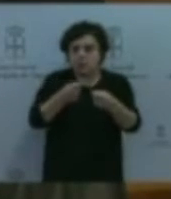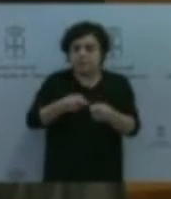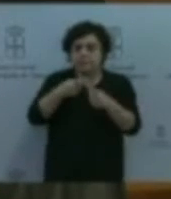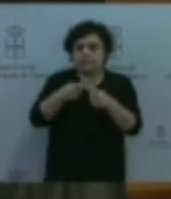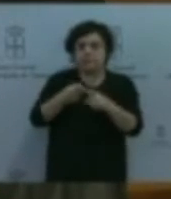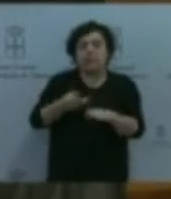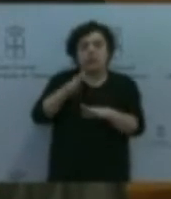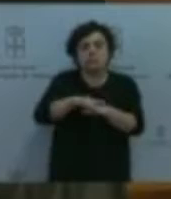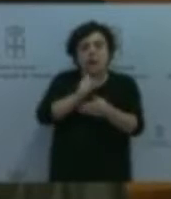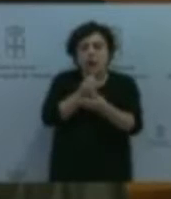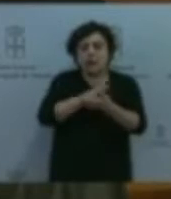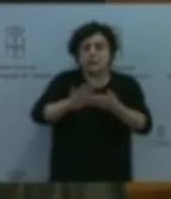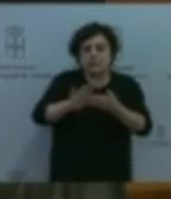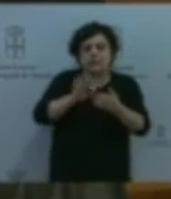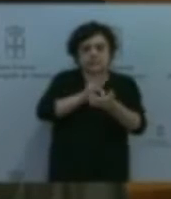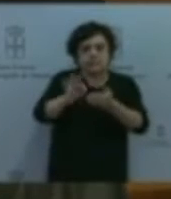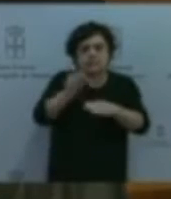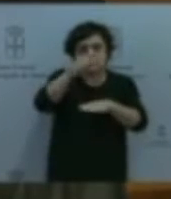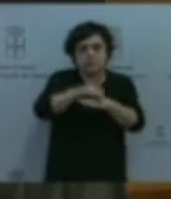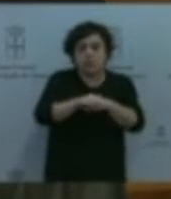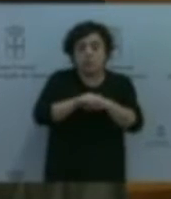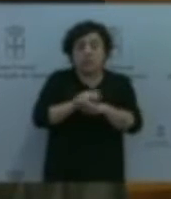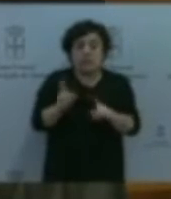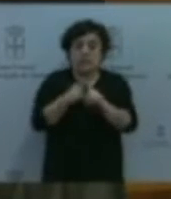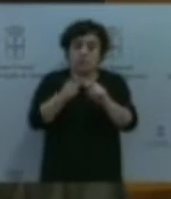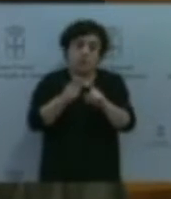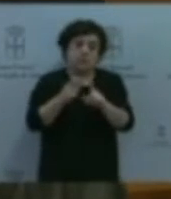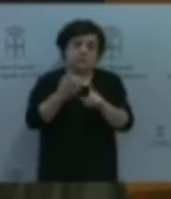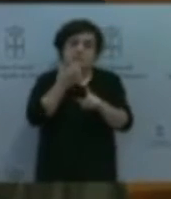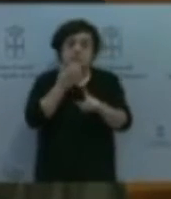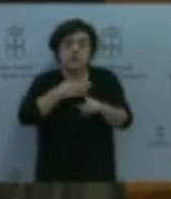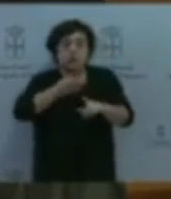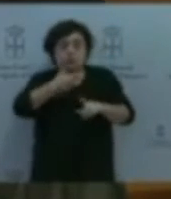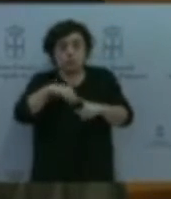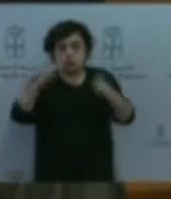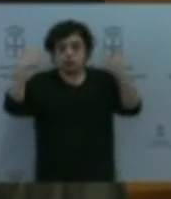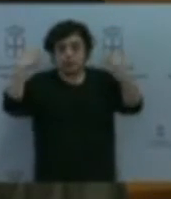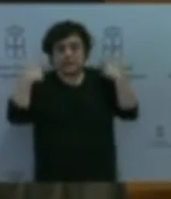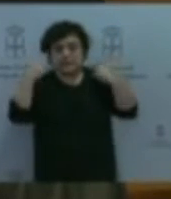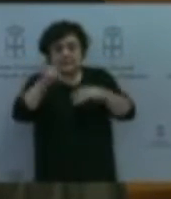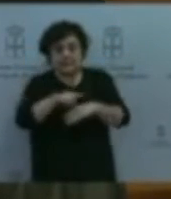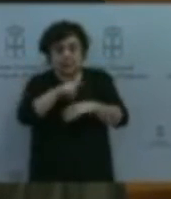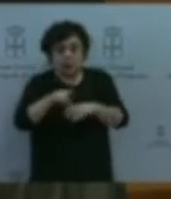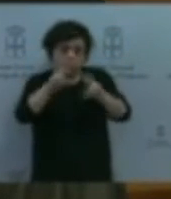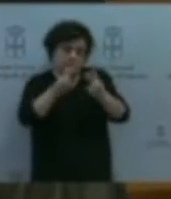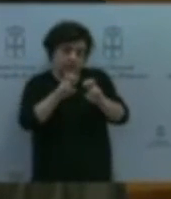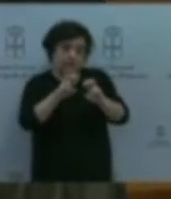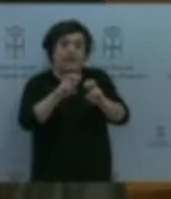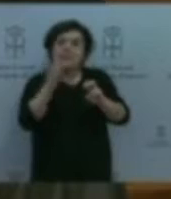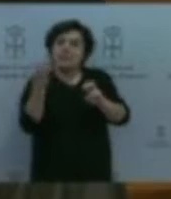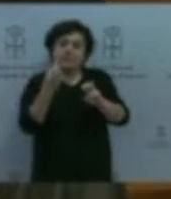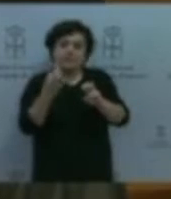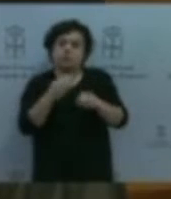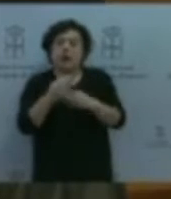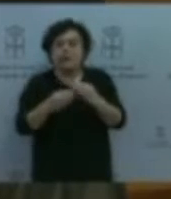de nuestra competencia, sí debemos también actuar en el caso de que se produzcan dificultades para la